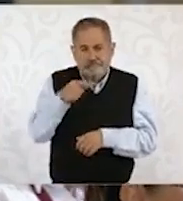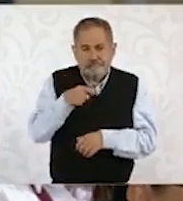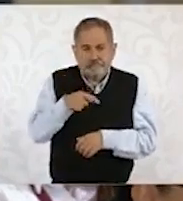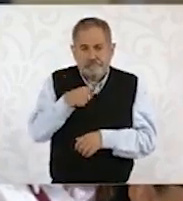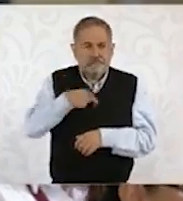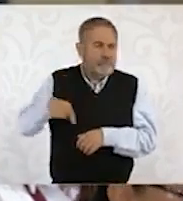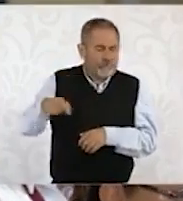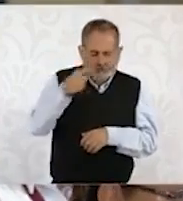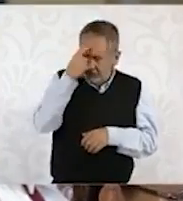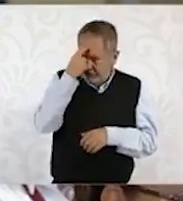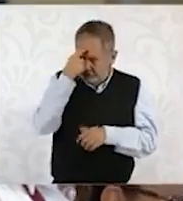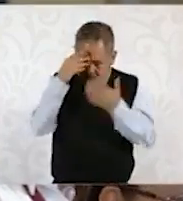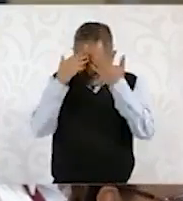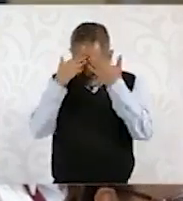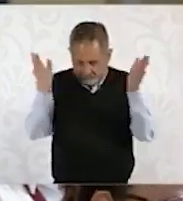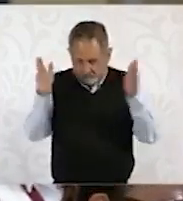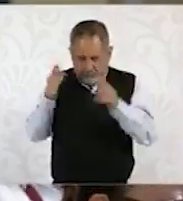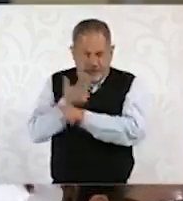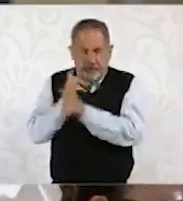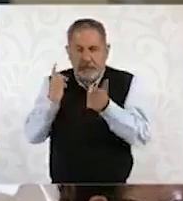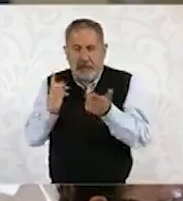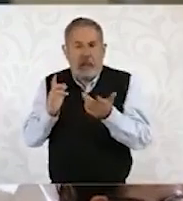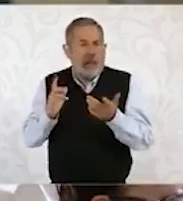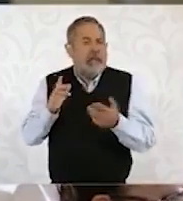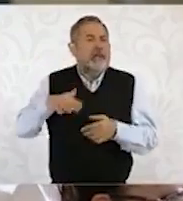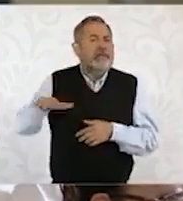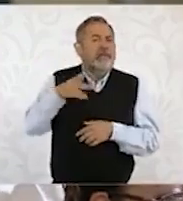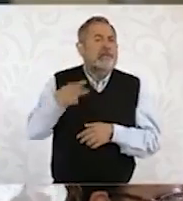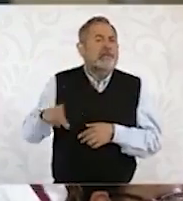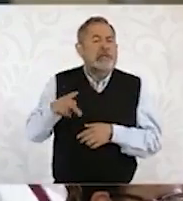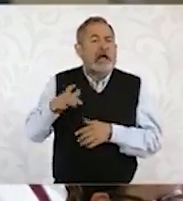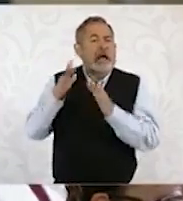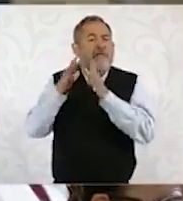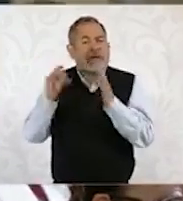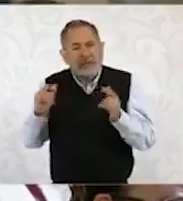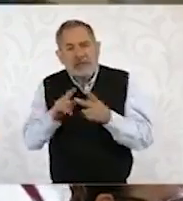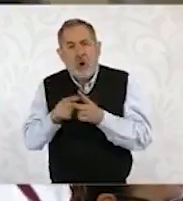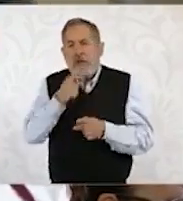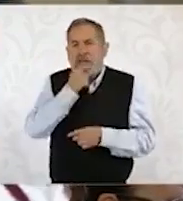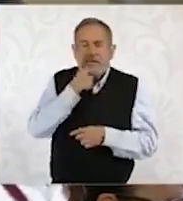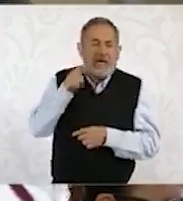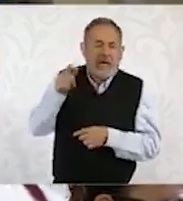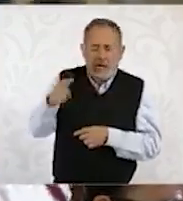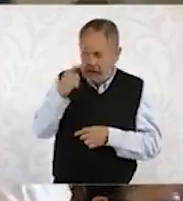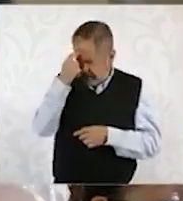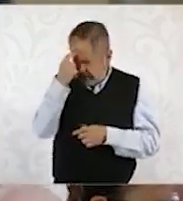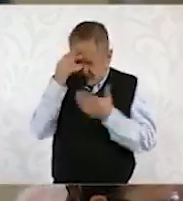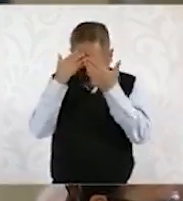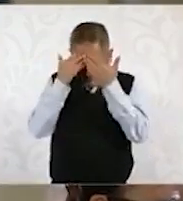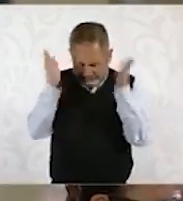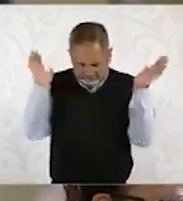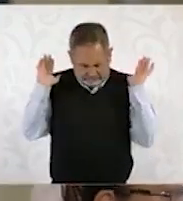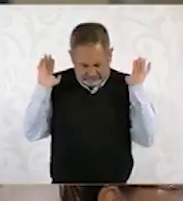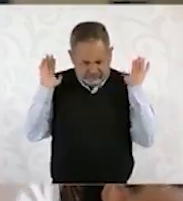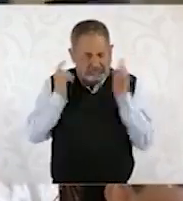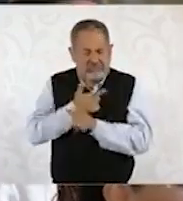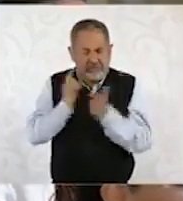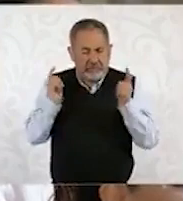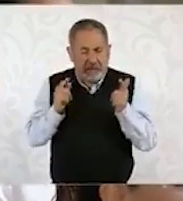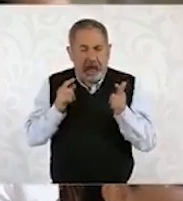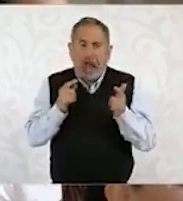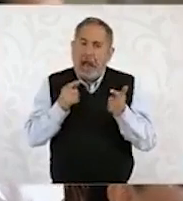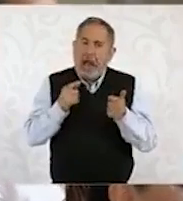pensamiento liberal francés y otras tantas de la parte de Inglaterra. Y desde entonces los